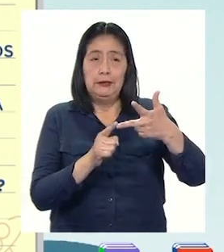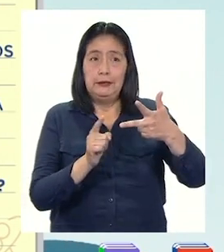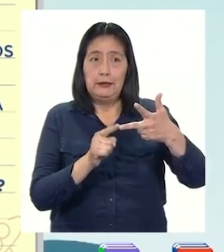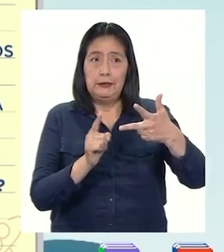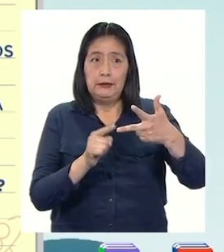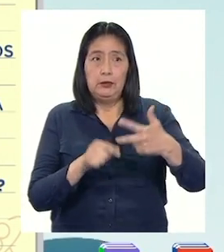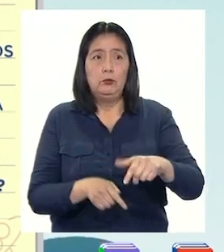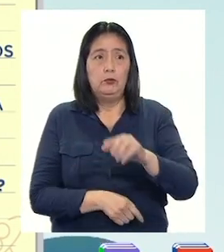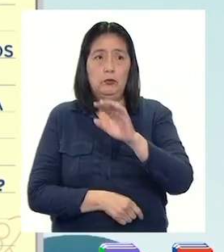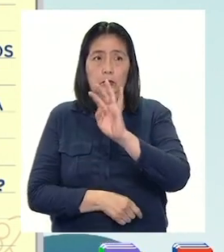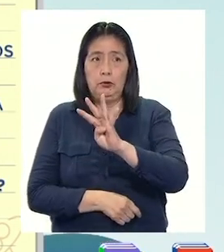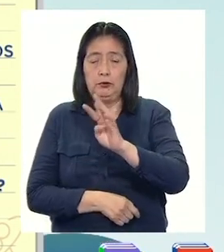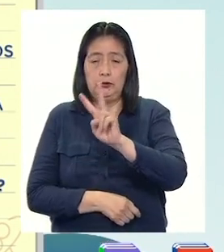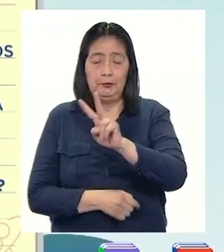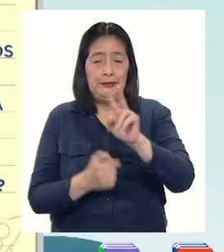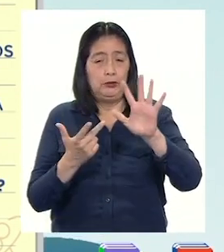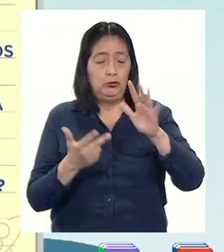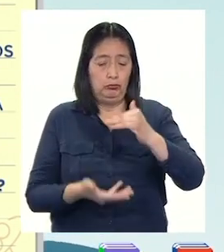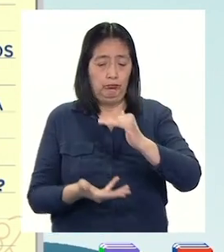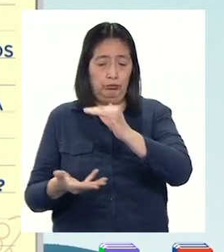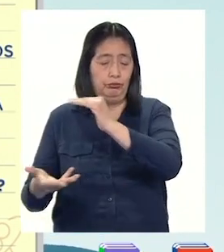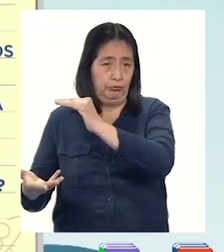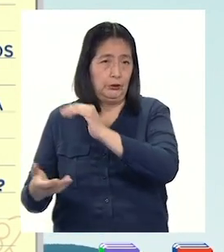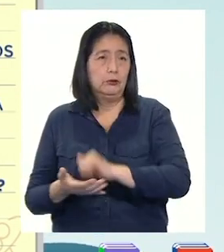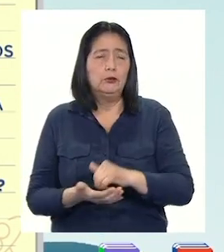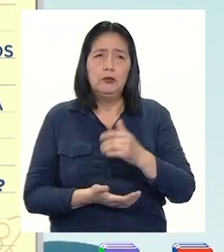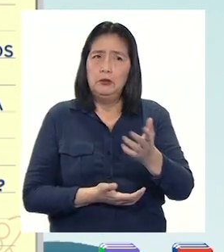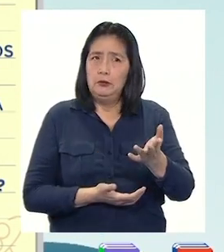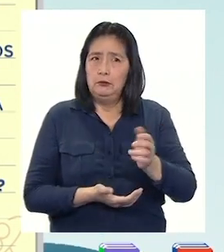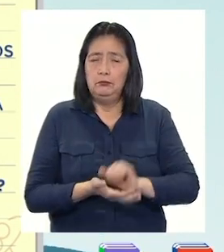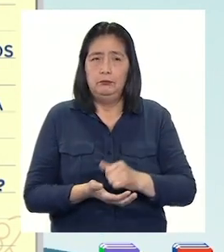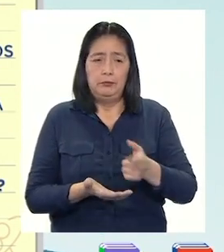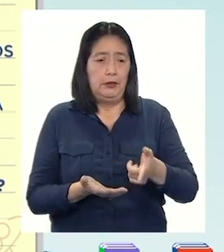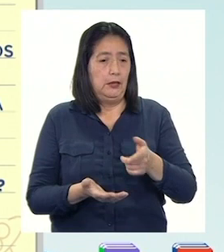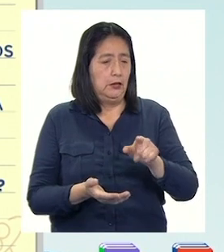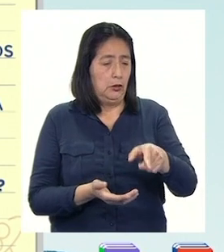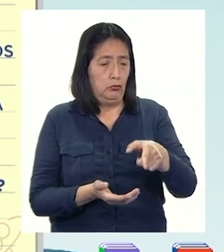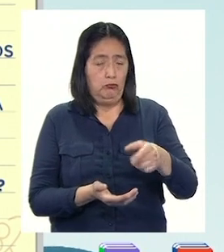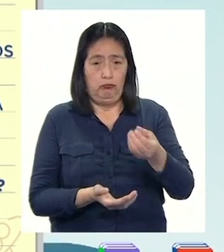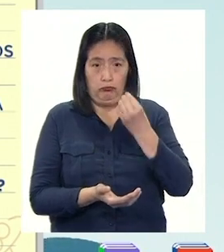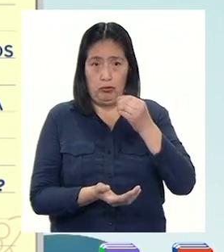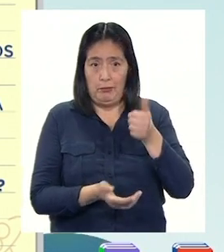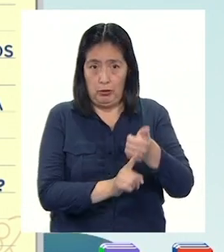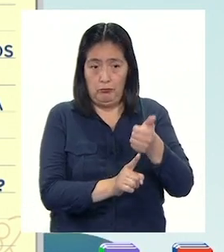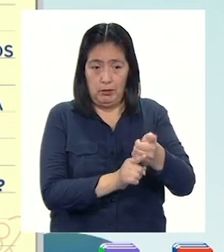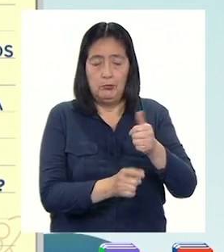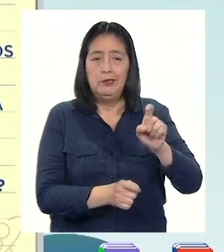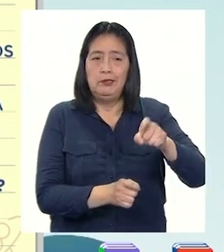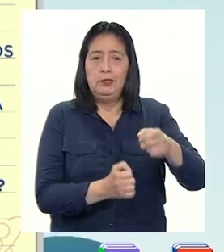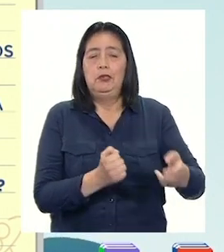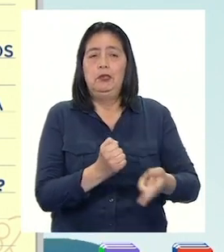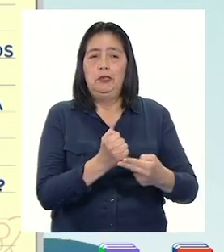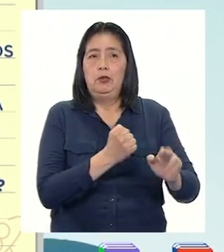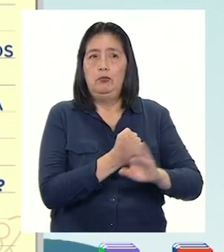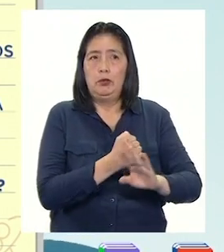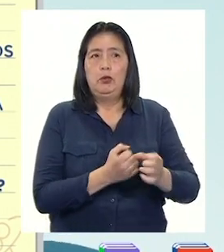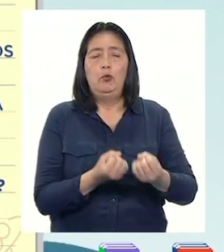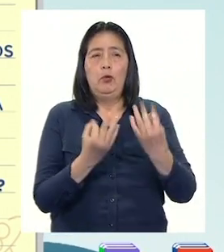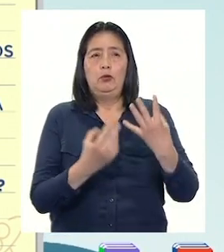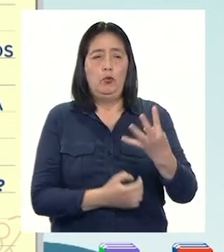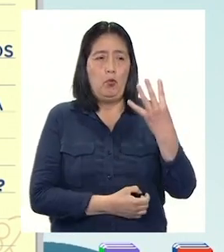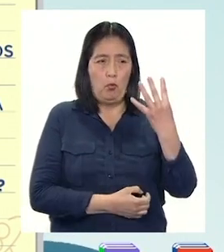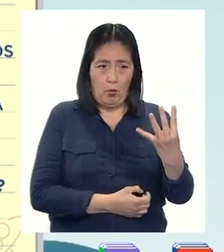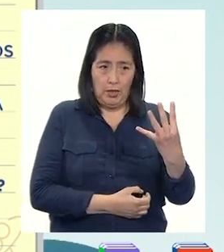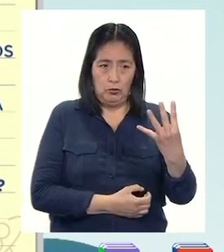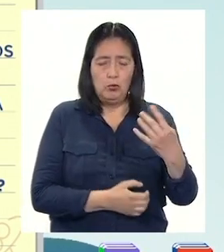tipo, 428 sacos. Para su propio consumo, ellos necesitan conservar un promedio de 4 sacos de maíz